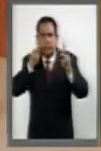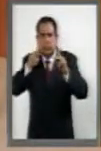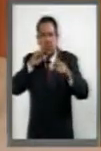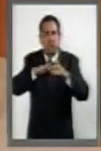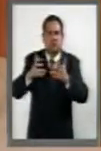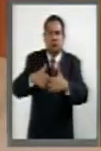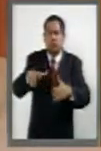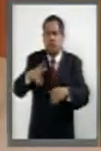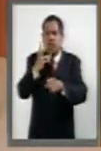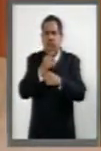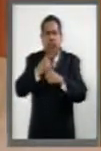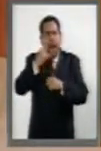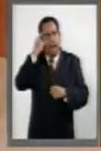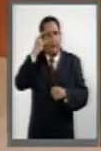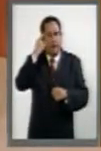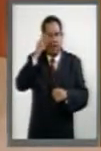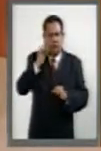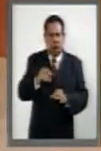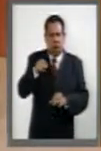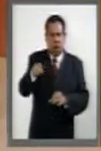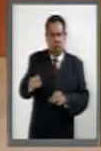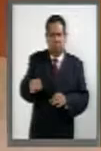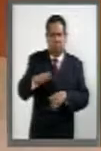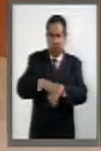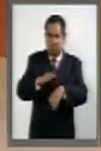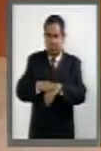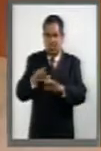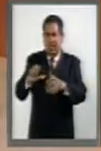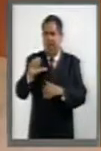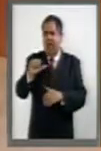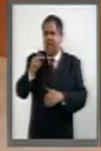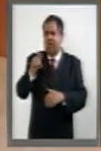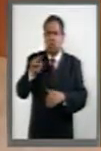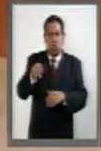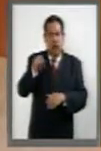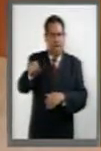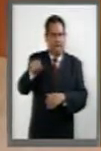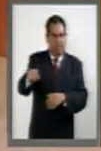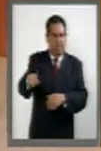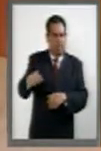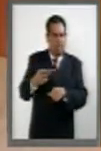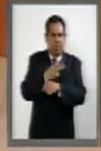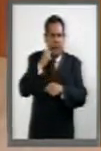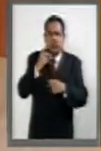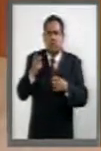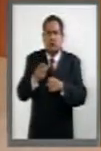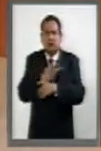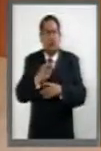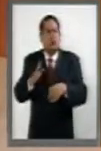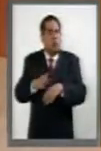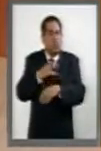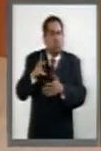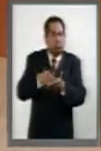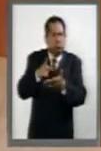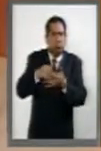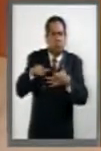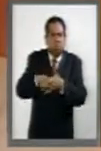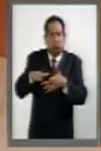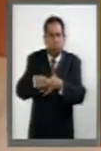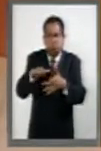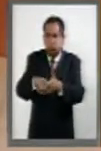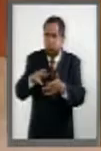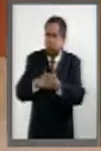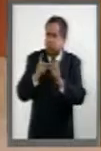plataformas de la sonda de Campeche. Particularmente recomendamos la de Apcatuna para ver lo suscitado, porque esta también es la que presenta